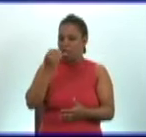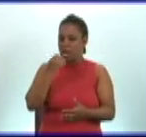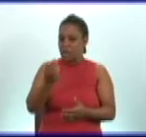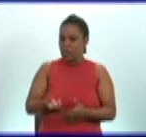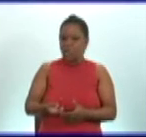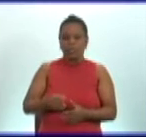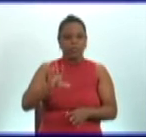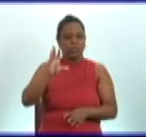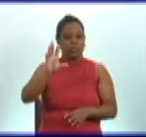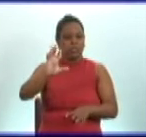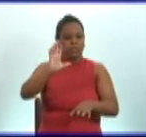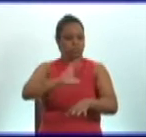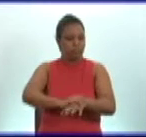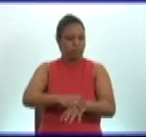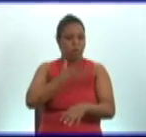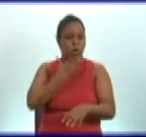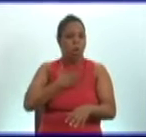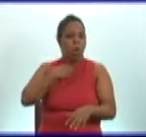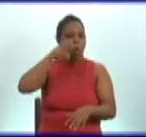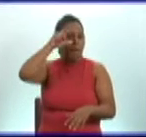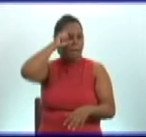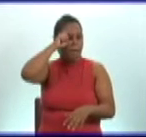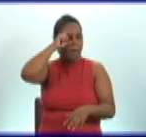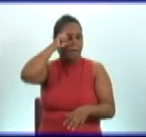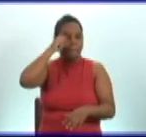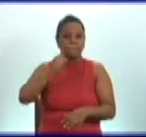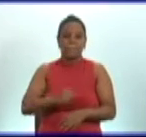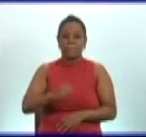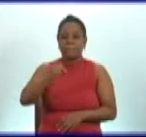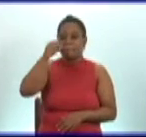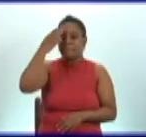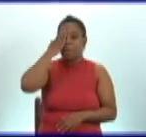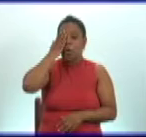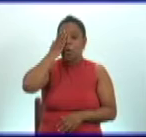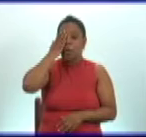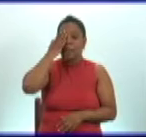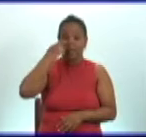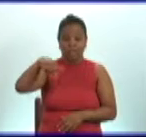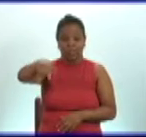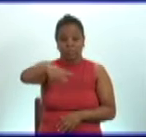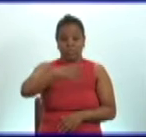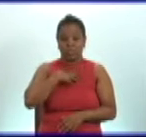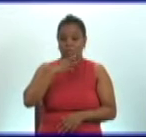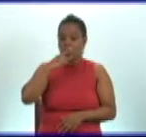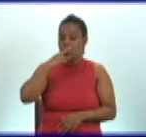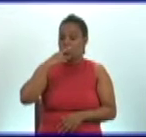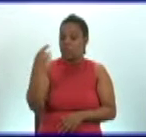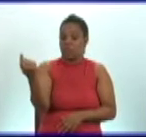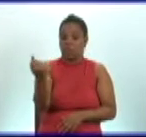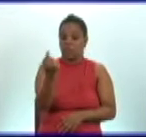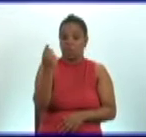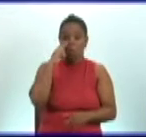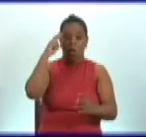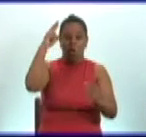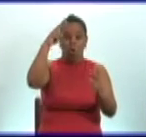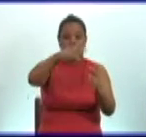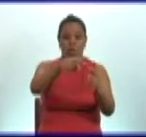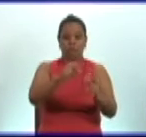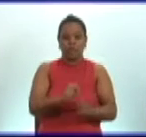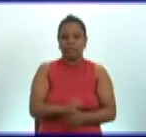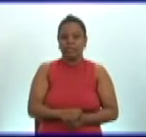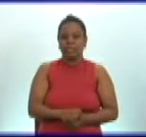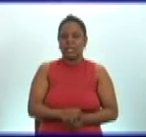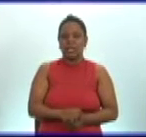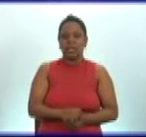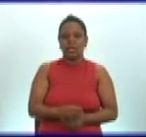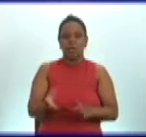piratas. Es importante que usted tenga eso en cuenta porque esto traía como resultado o tenía como principal objetivo un poco que